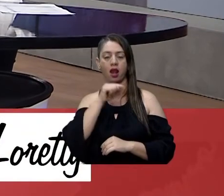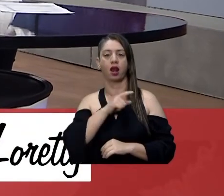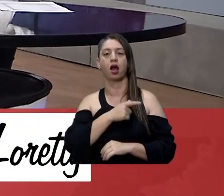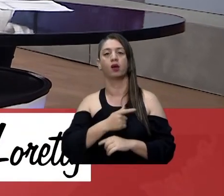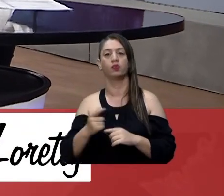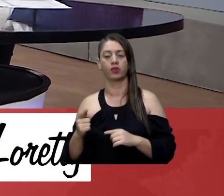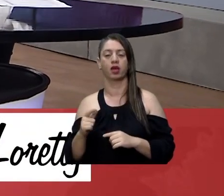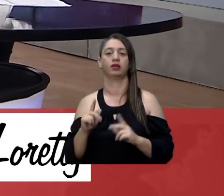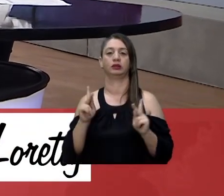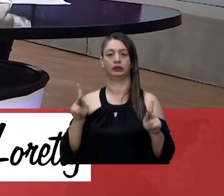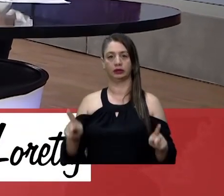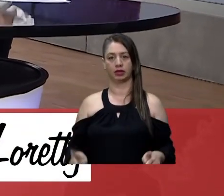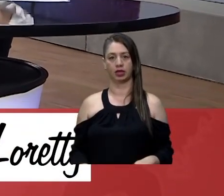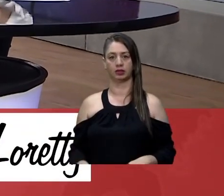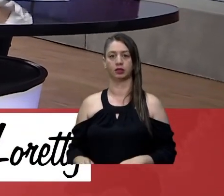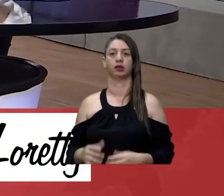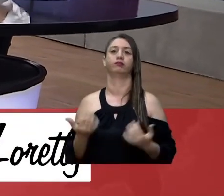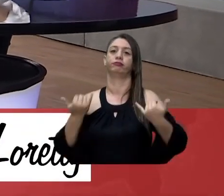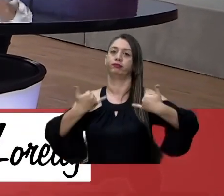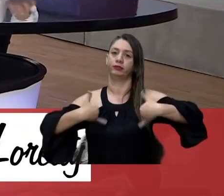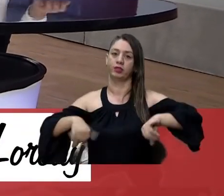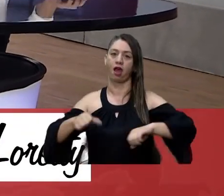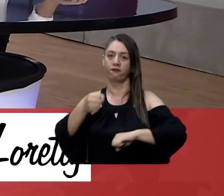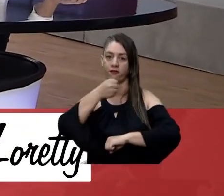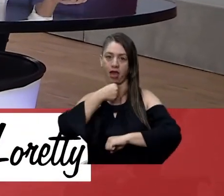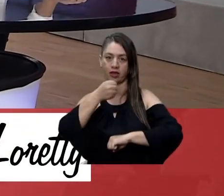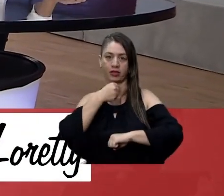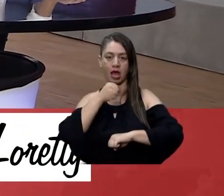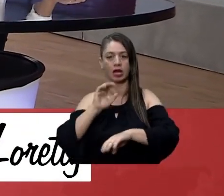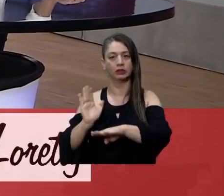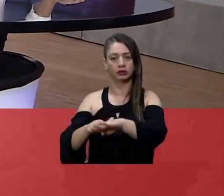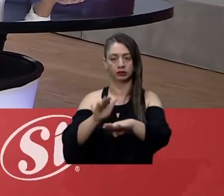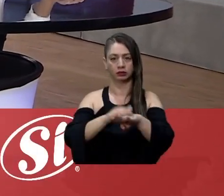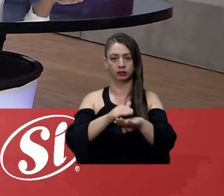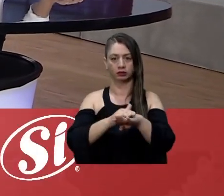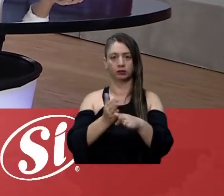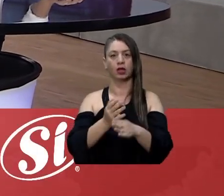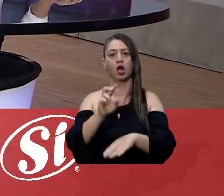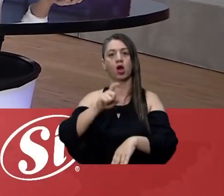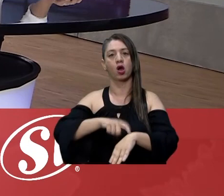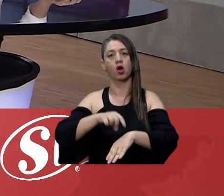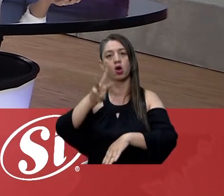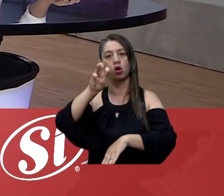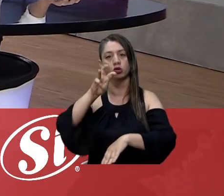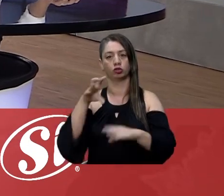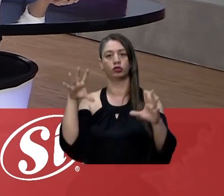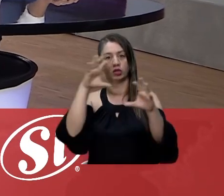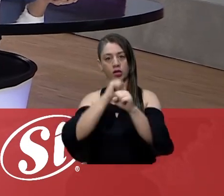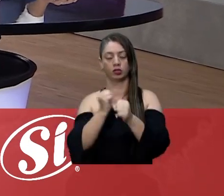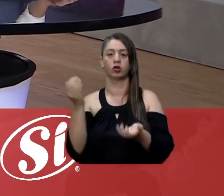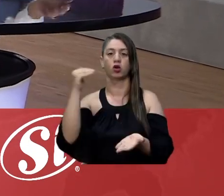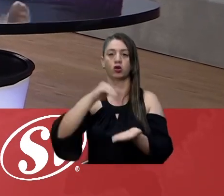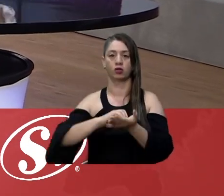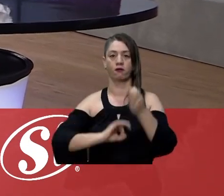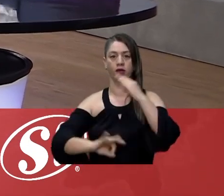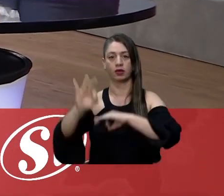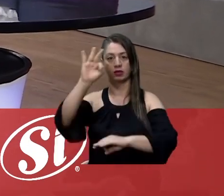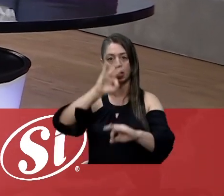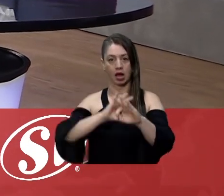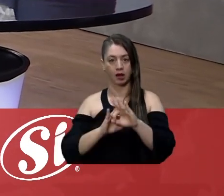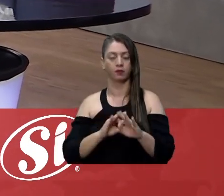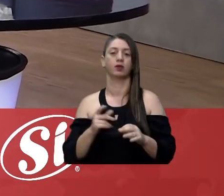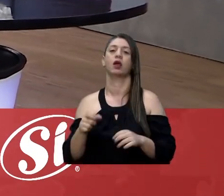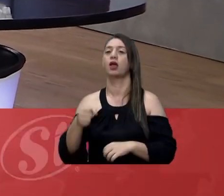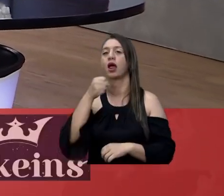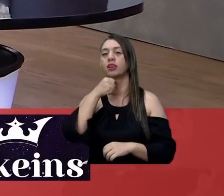del país. Llegamos al final de la emisión, invitándolos a vernos a las 8 de la noche aquí en Telepacífico Noticias, el noticiero